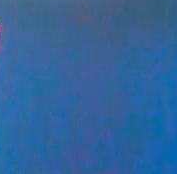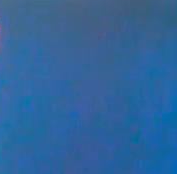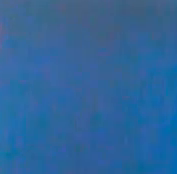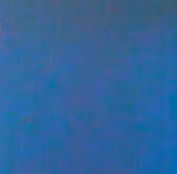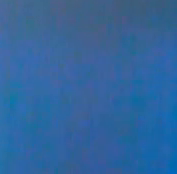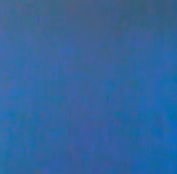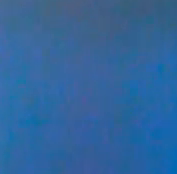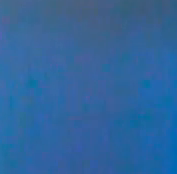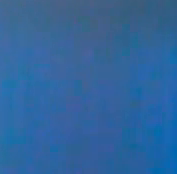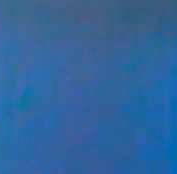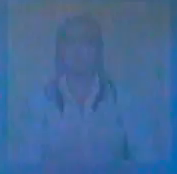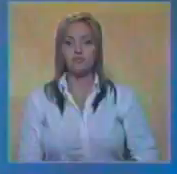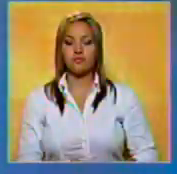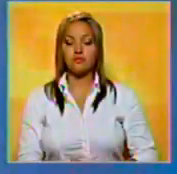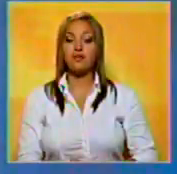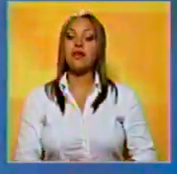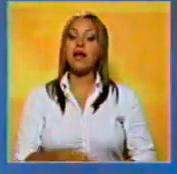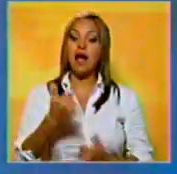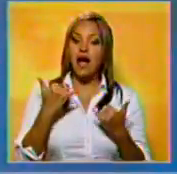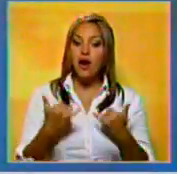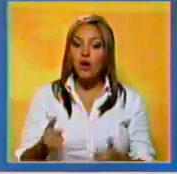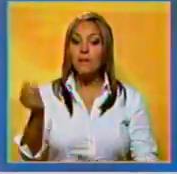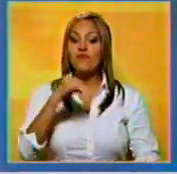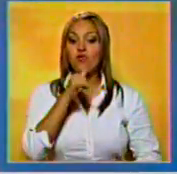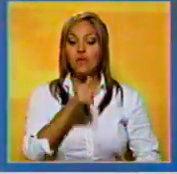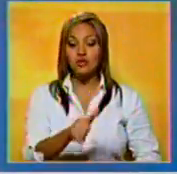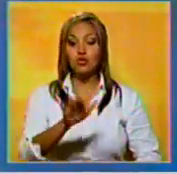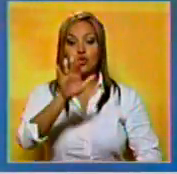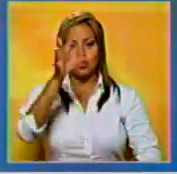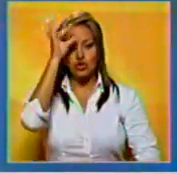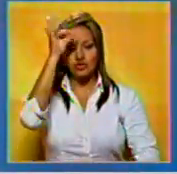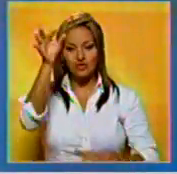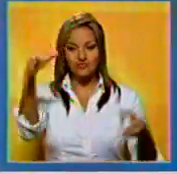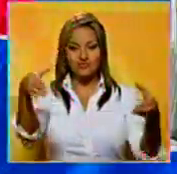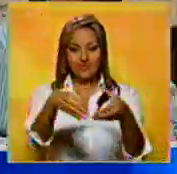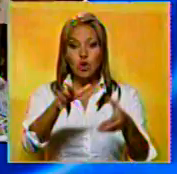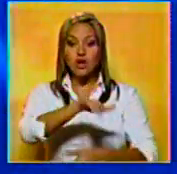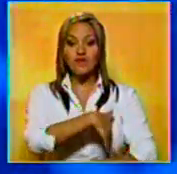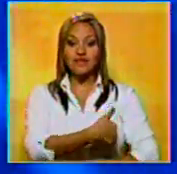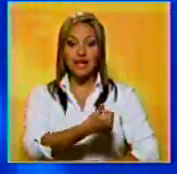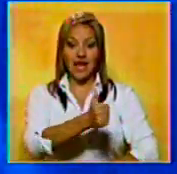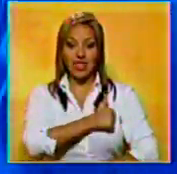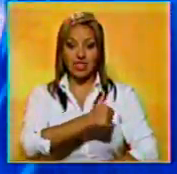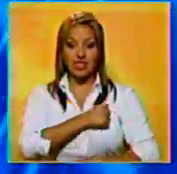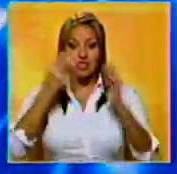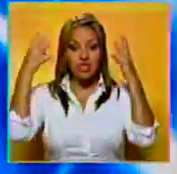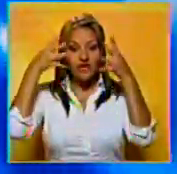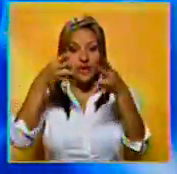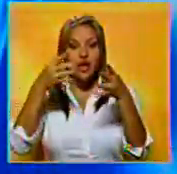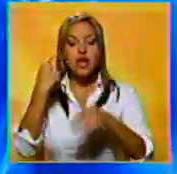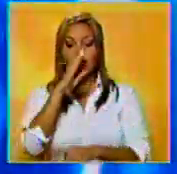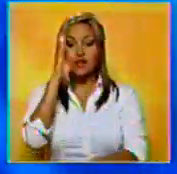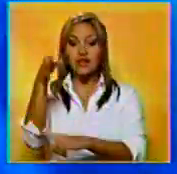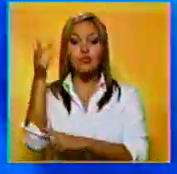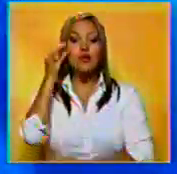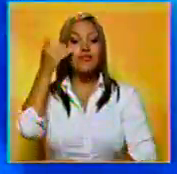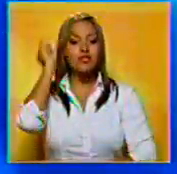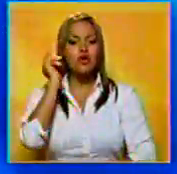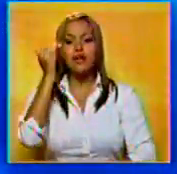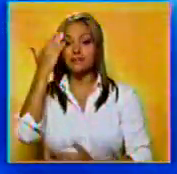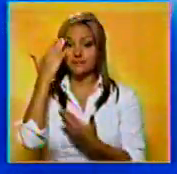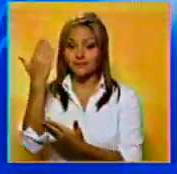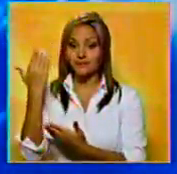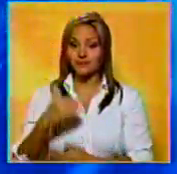con más información y para ello vamos al Consejo Universitario de la Universidad Católica Andrés Bello. Allí se encuentra en vivo y directo nuestra compañera Victoria Joseph. Hola,